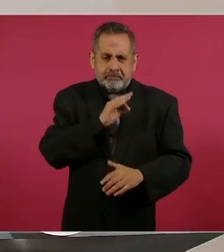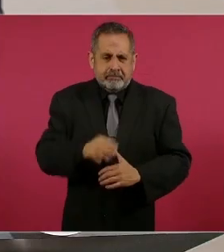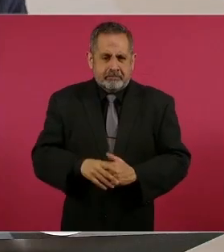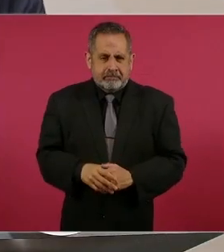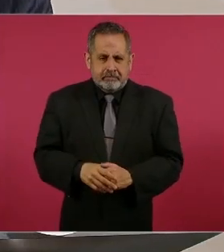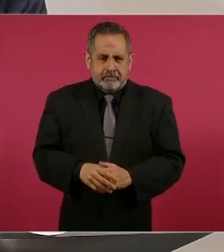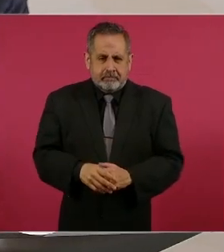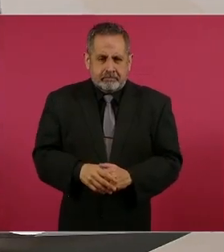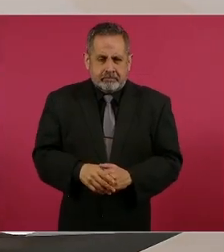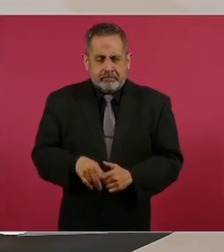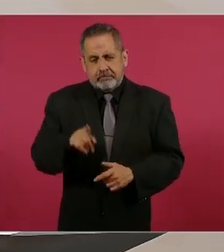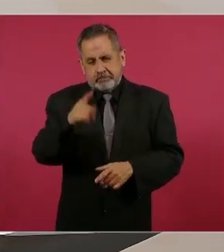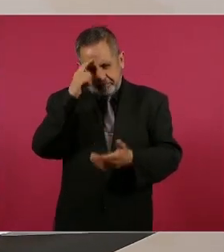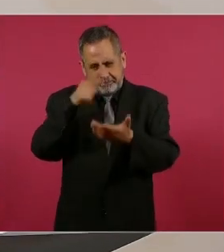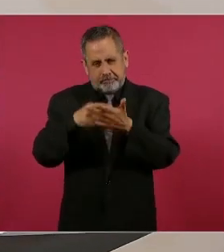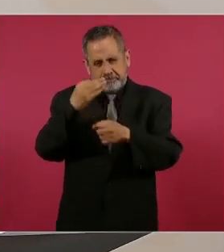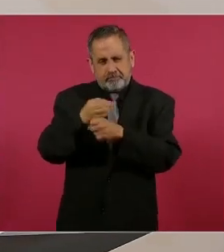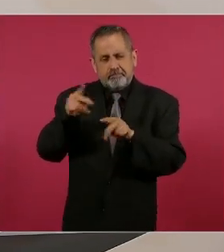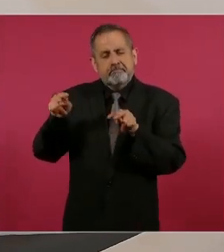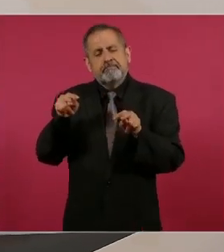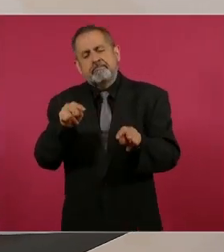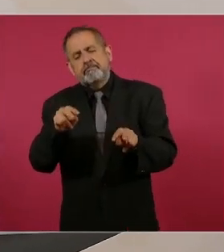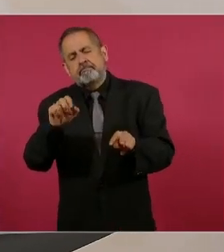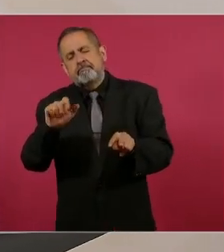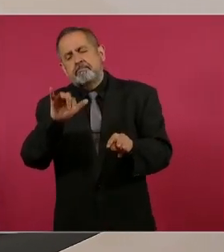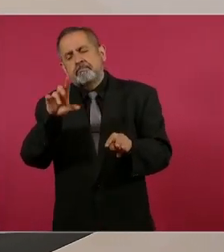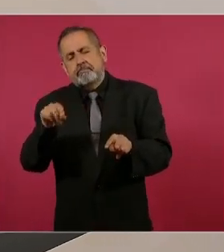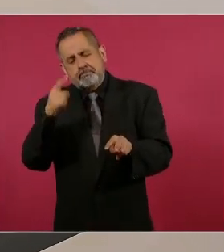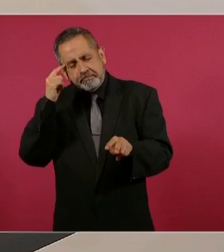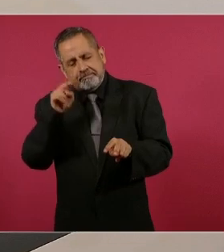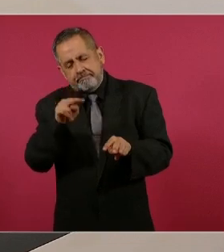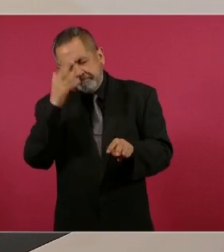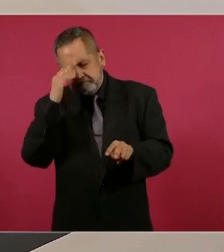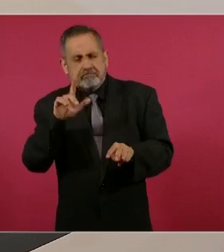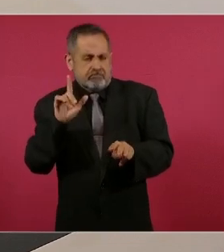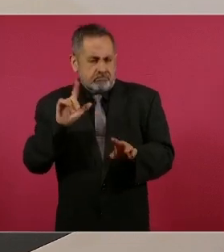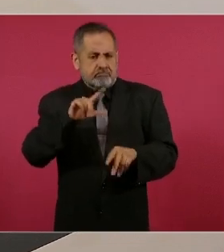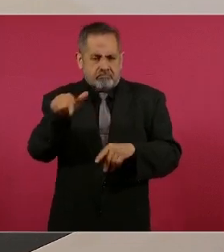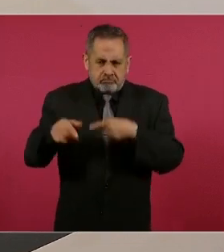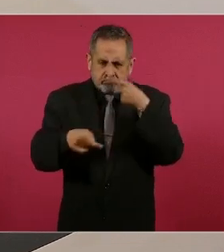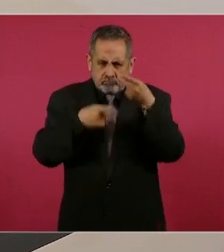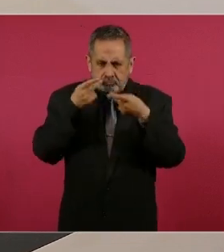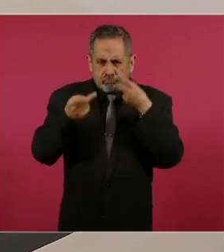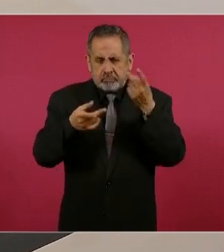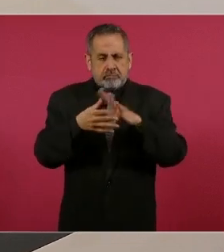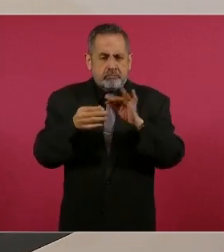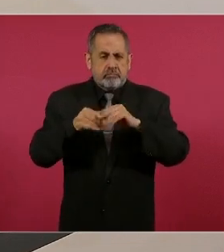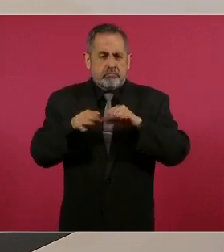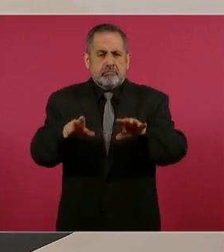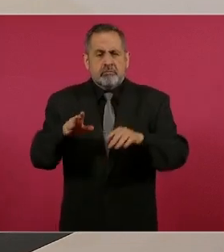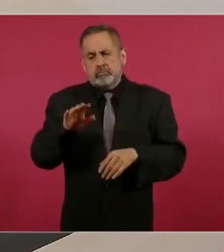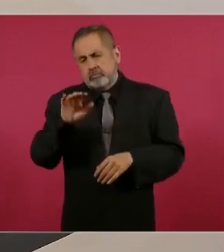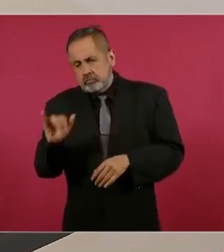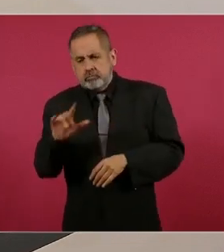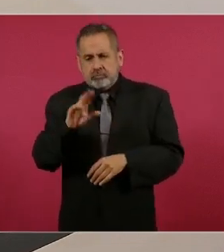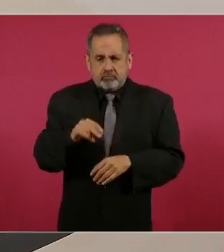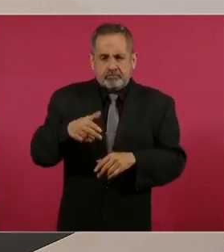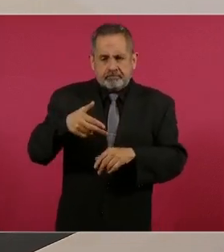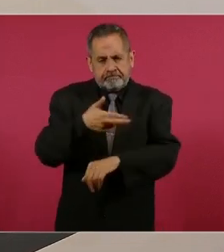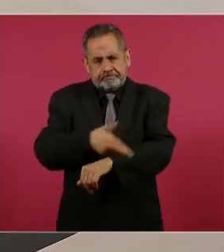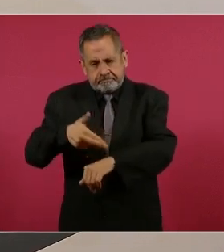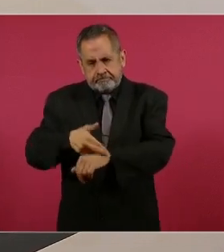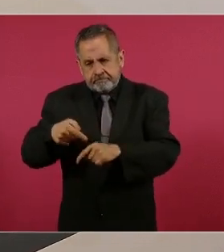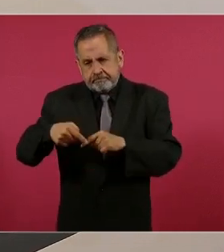que nos está escuchando, ¿no? Y él nos va a aclarar si esa diligencia se puede llevar a cabo. Si se puede llevar a cabo